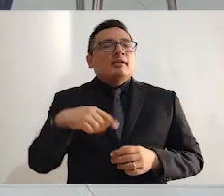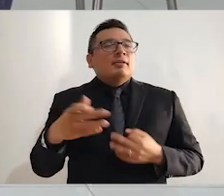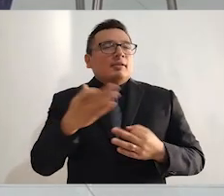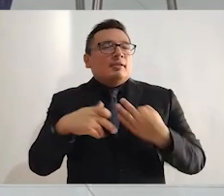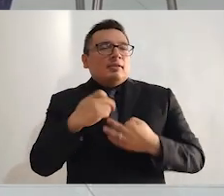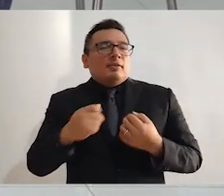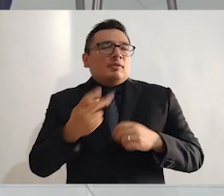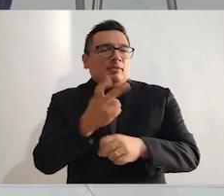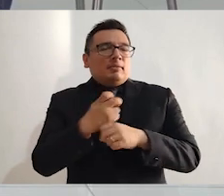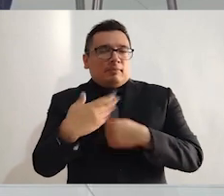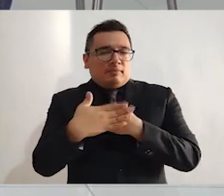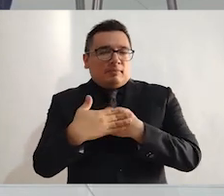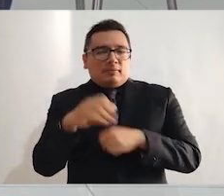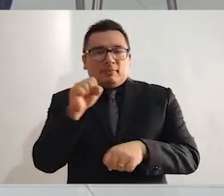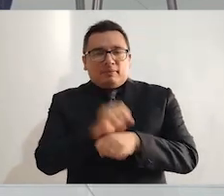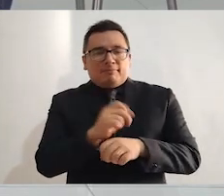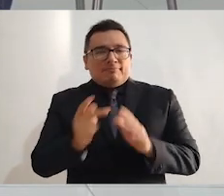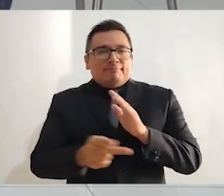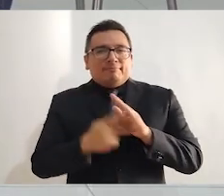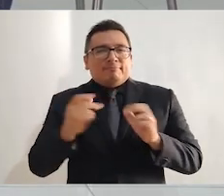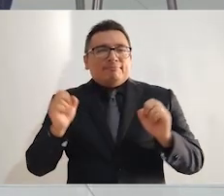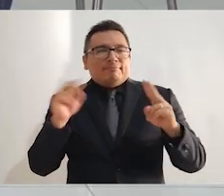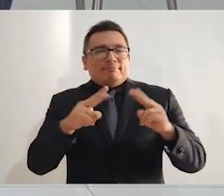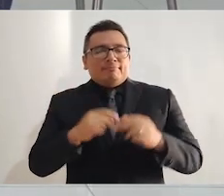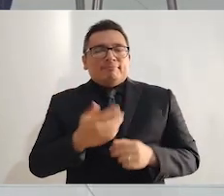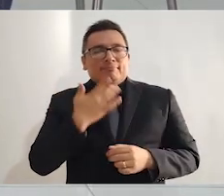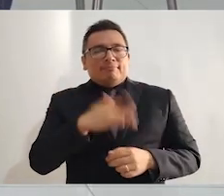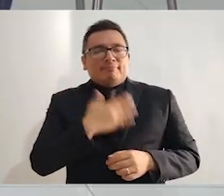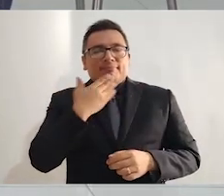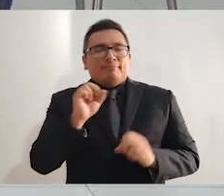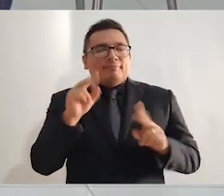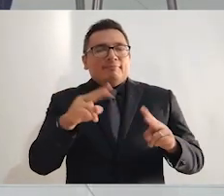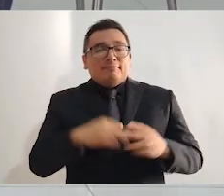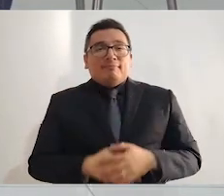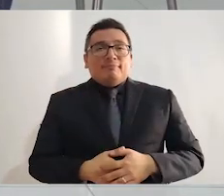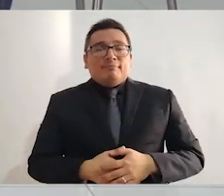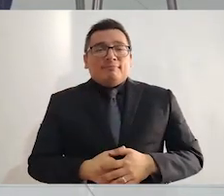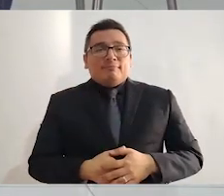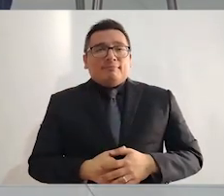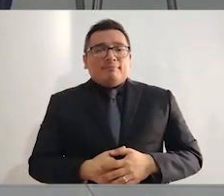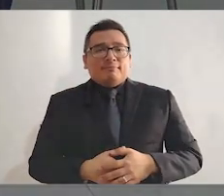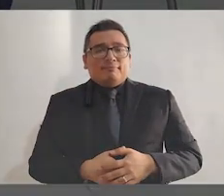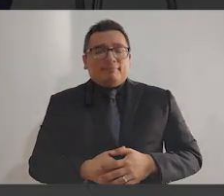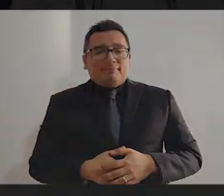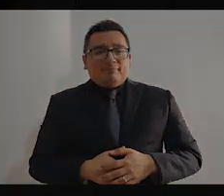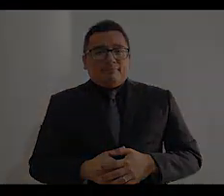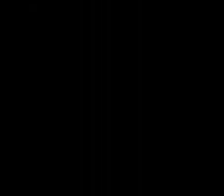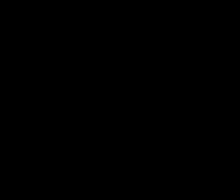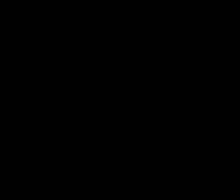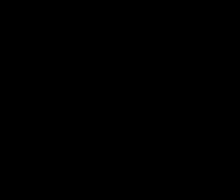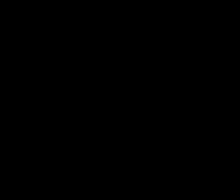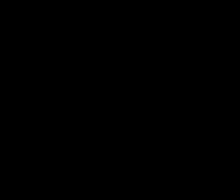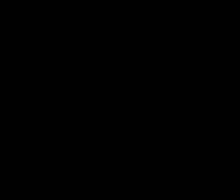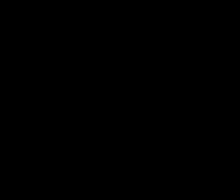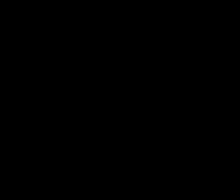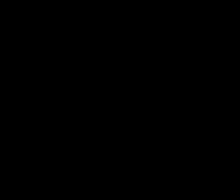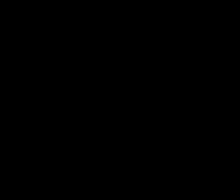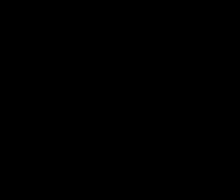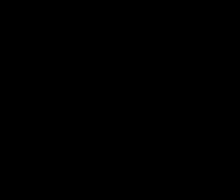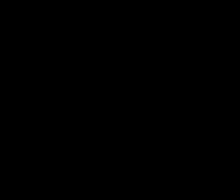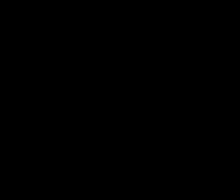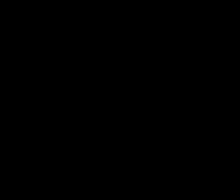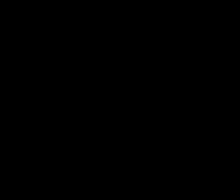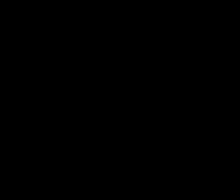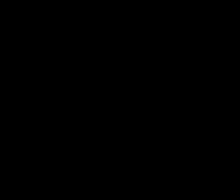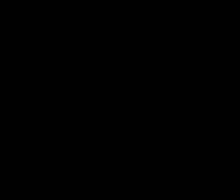que nos veamos y nos escuchemos en la próxima edición de La Urna. Pásenla muy bien, hasta luego. Y bueno, fue todo. Muchísimas gracias